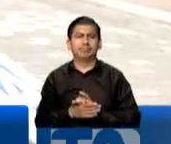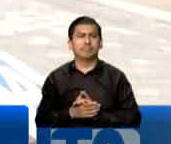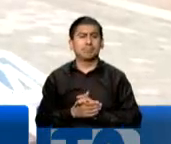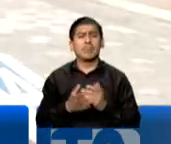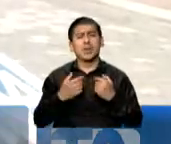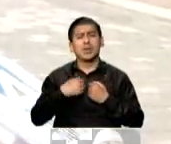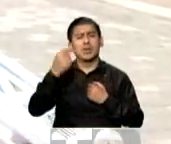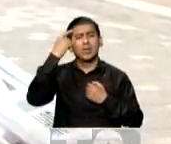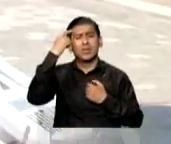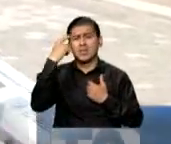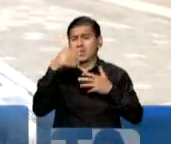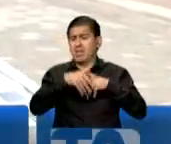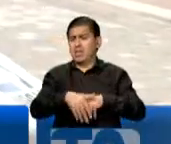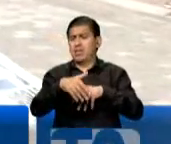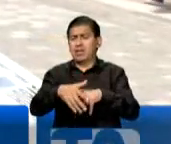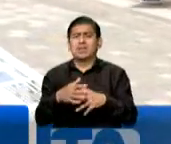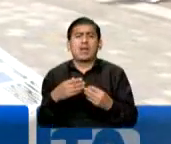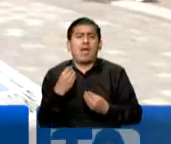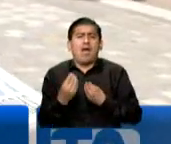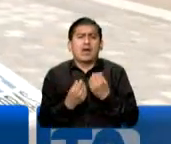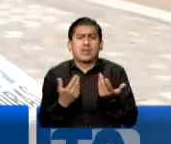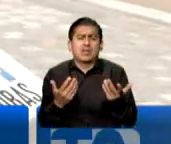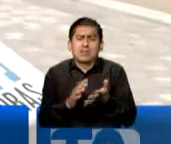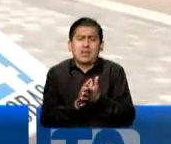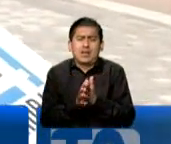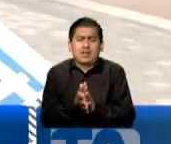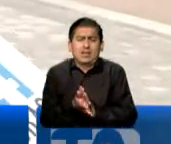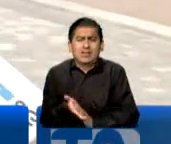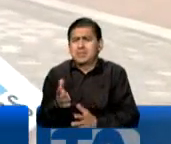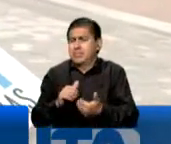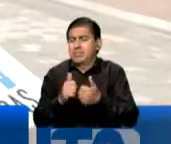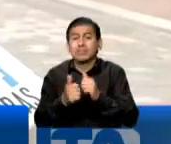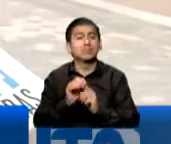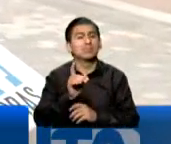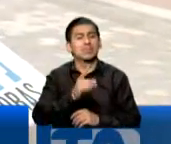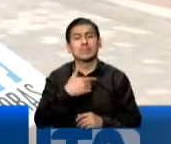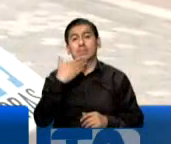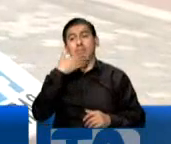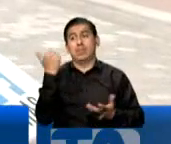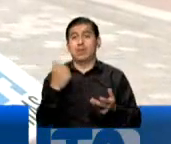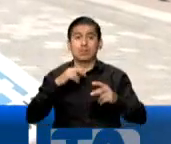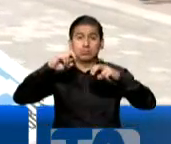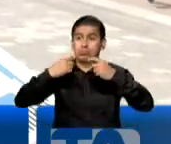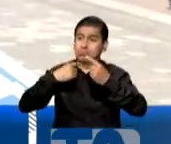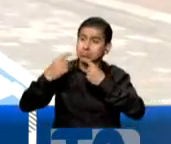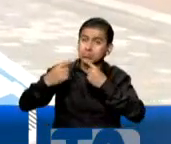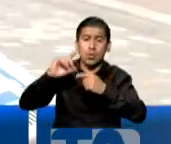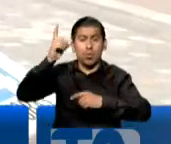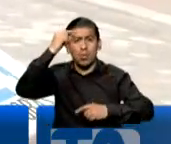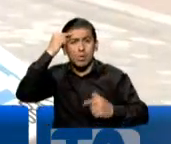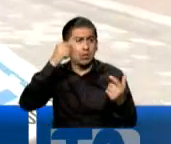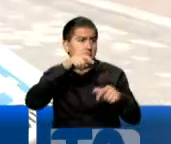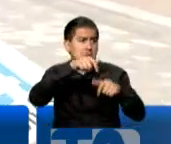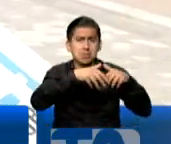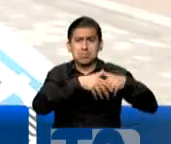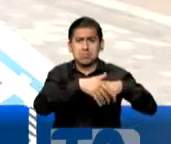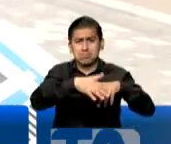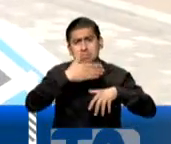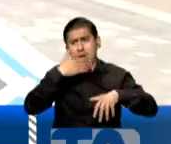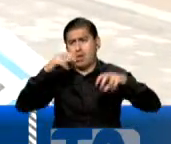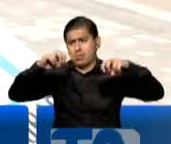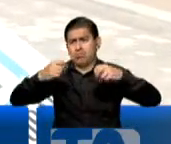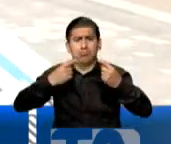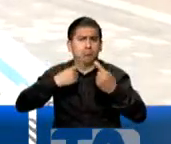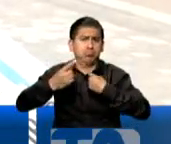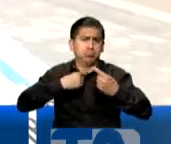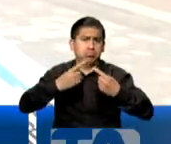Y yo pienso que con estas marchas casi no se saca nada, más bien sería interesante el diálogo entre gobierno y manifestantes